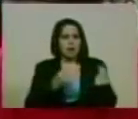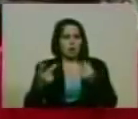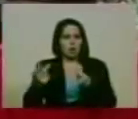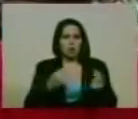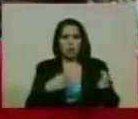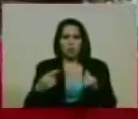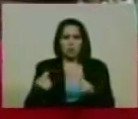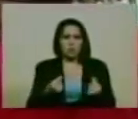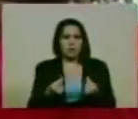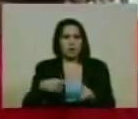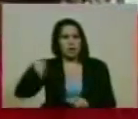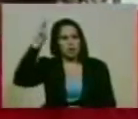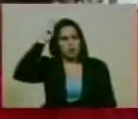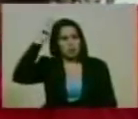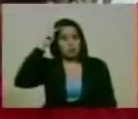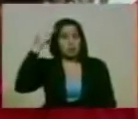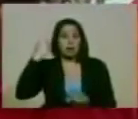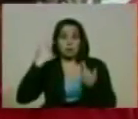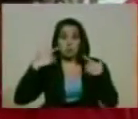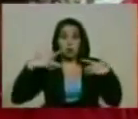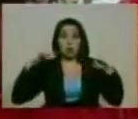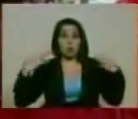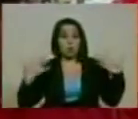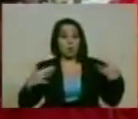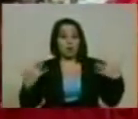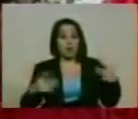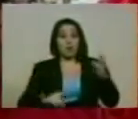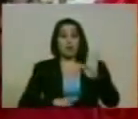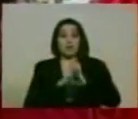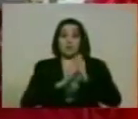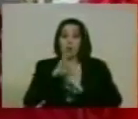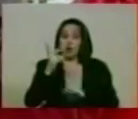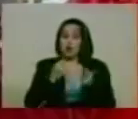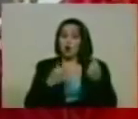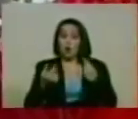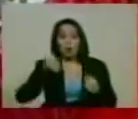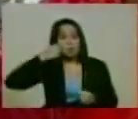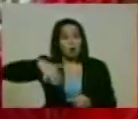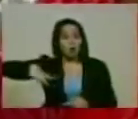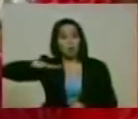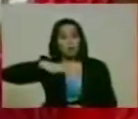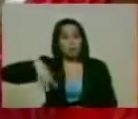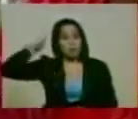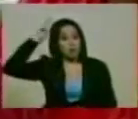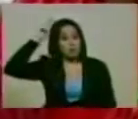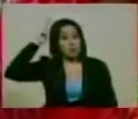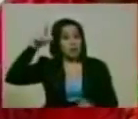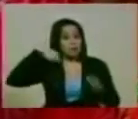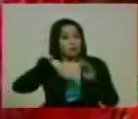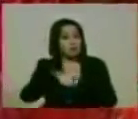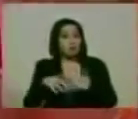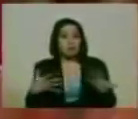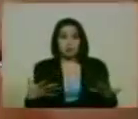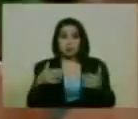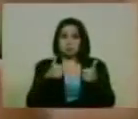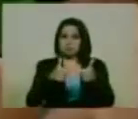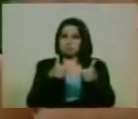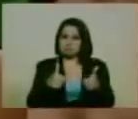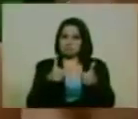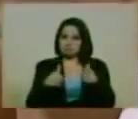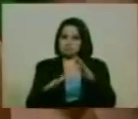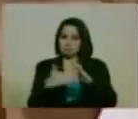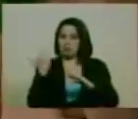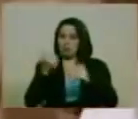escala. Naguará, pues. Desarrollo económico profundo. Los pueblos indígenas a la